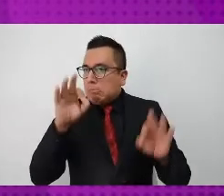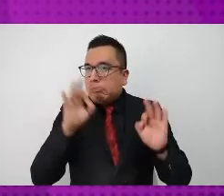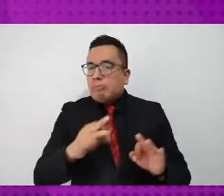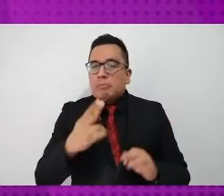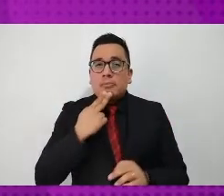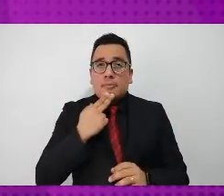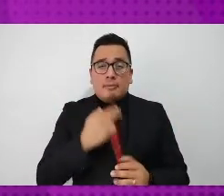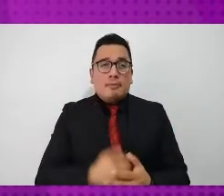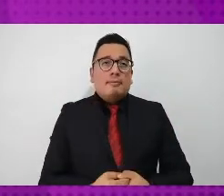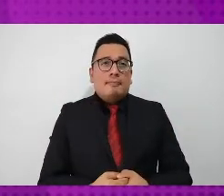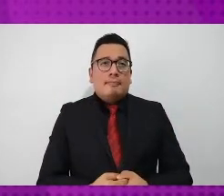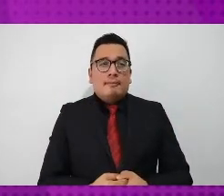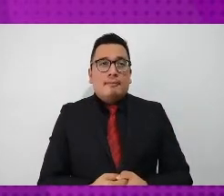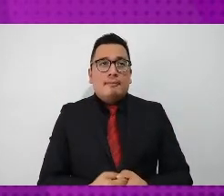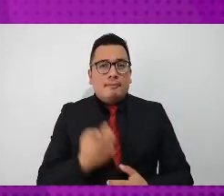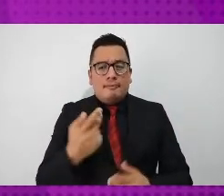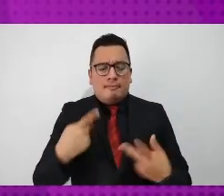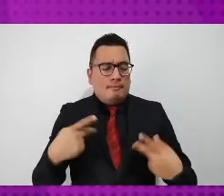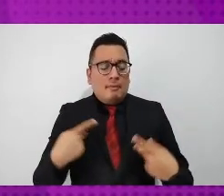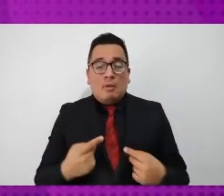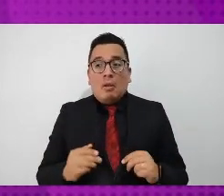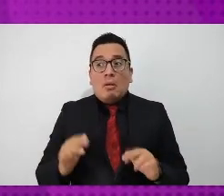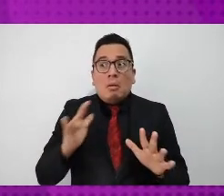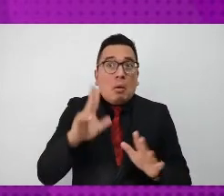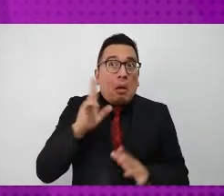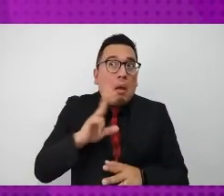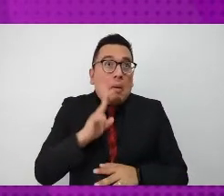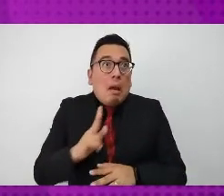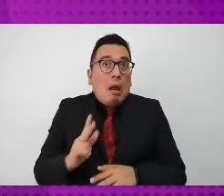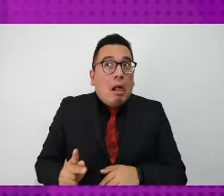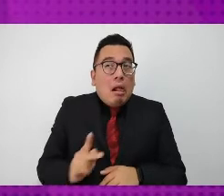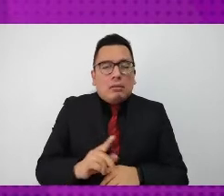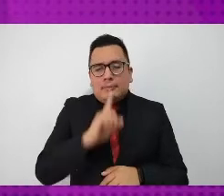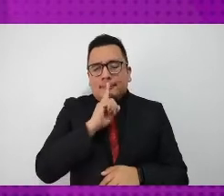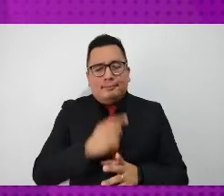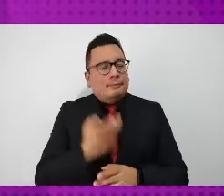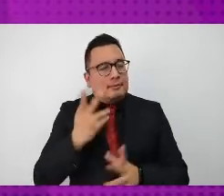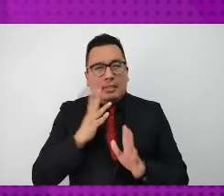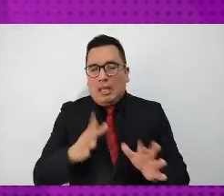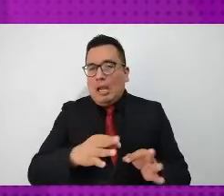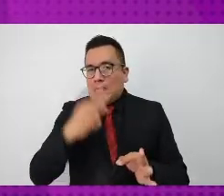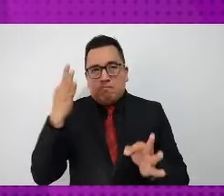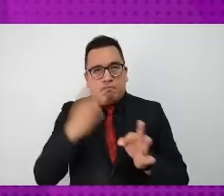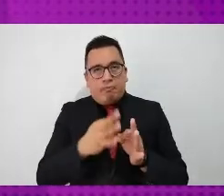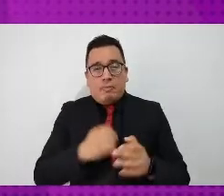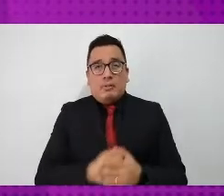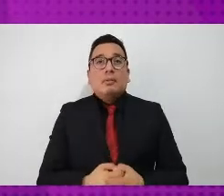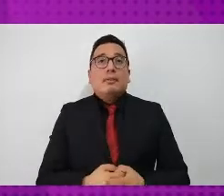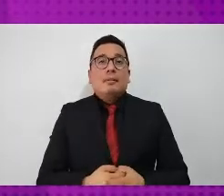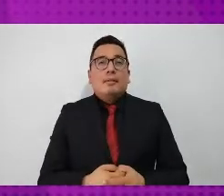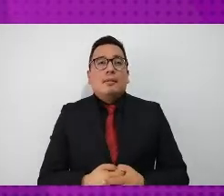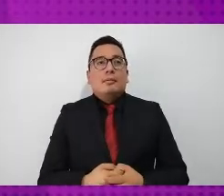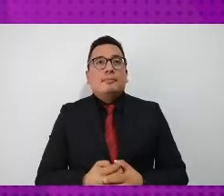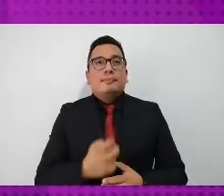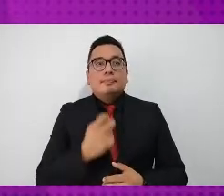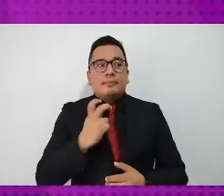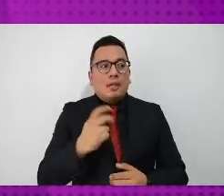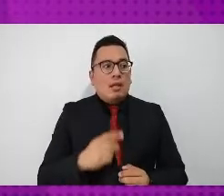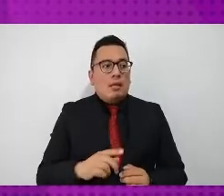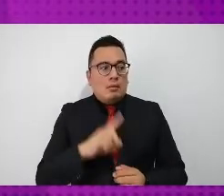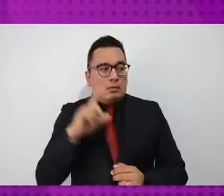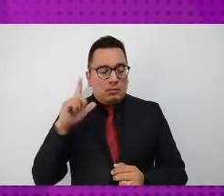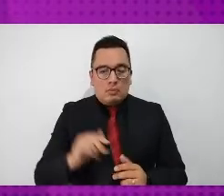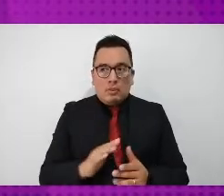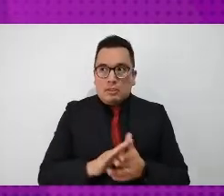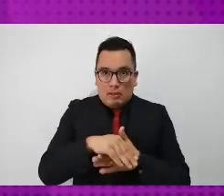la ciudadanía participó simbólicamente no fue un ejercicio fue vinculante y los resultados fueron directamente